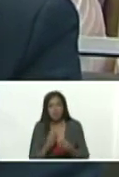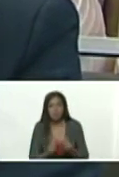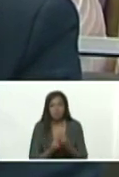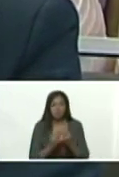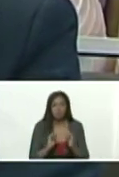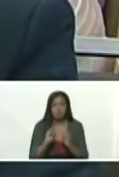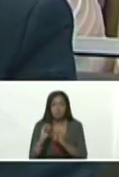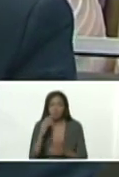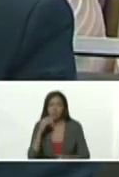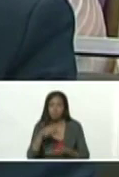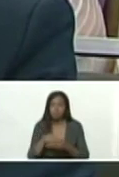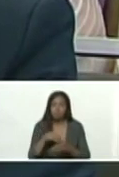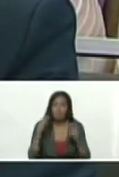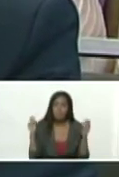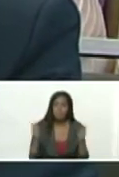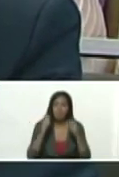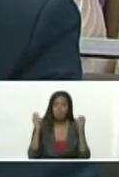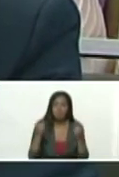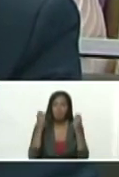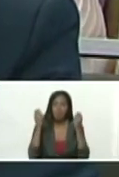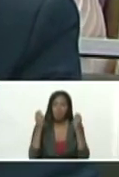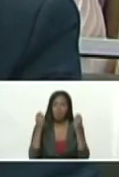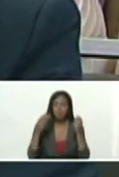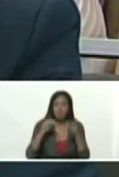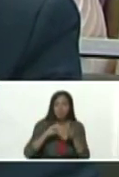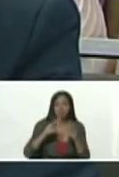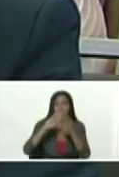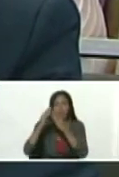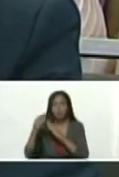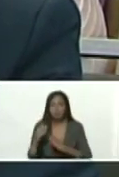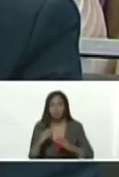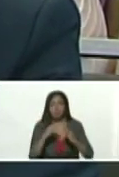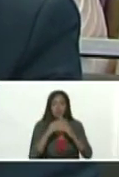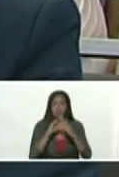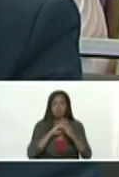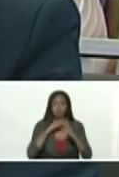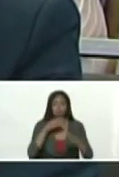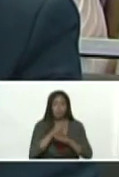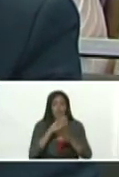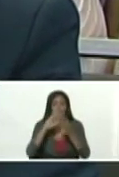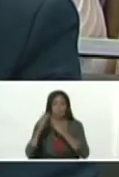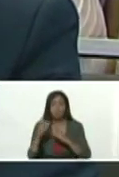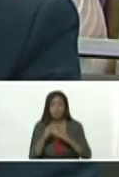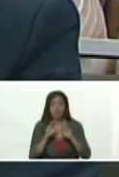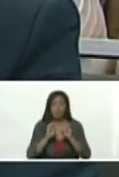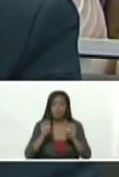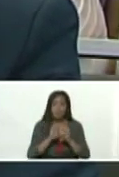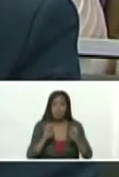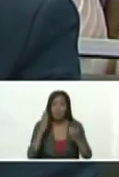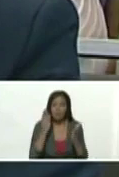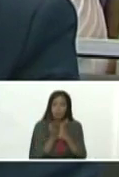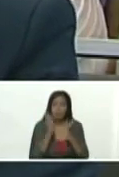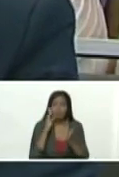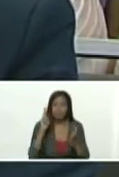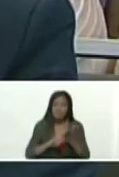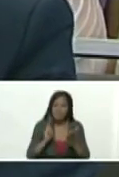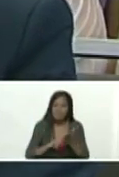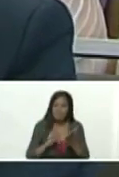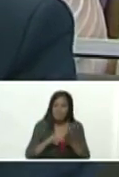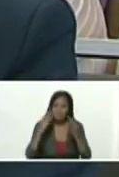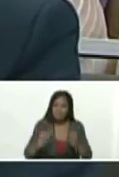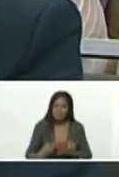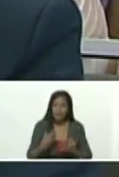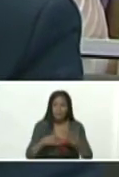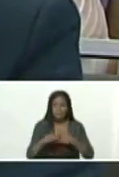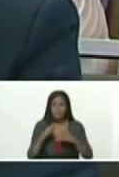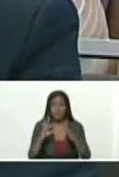usted ha planteado, el relanzamiento de las comunas, nosotros hacia la comuna educativa, que la escuela de verdad, de verdad, de verdad,